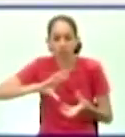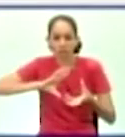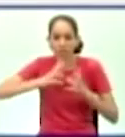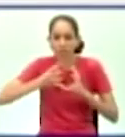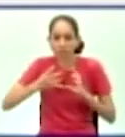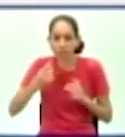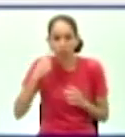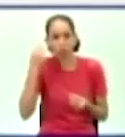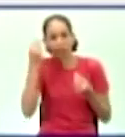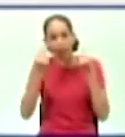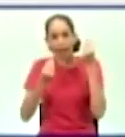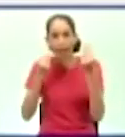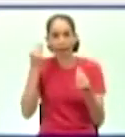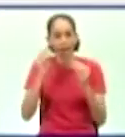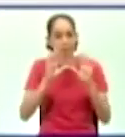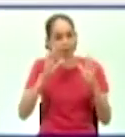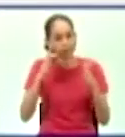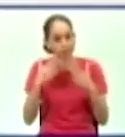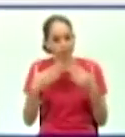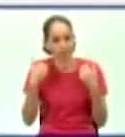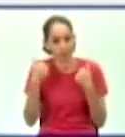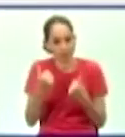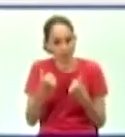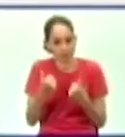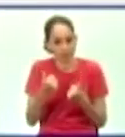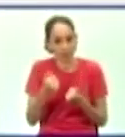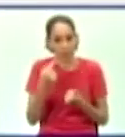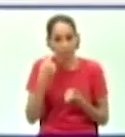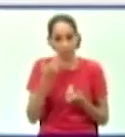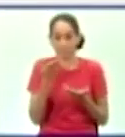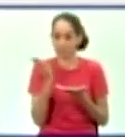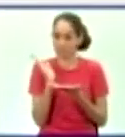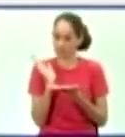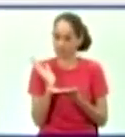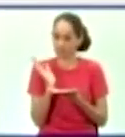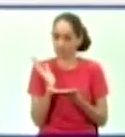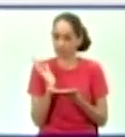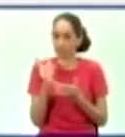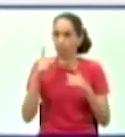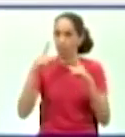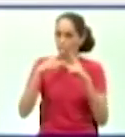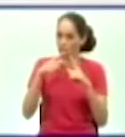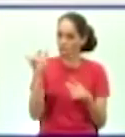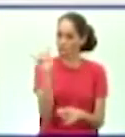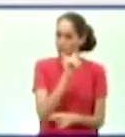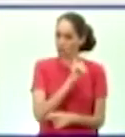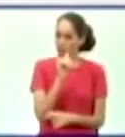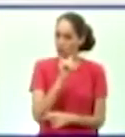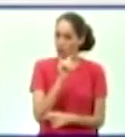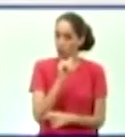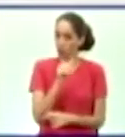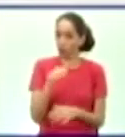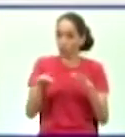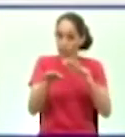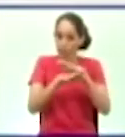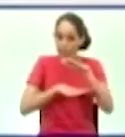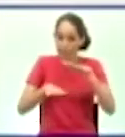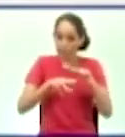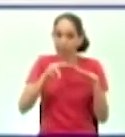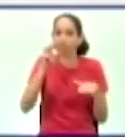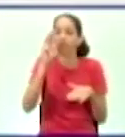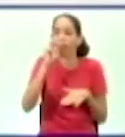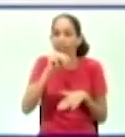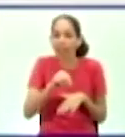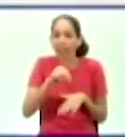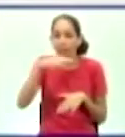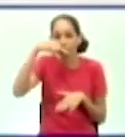análisis de la figura. En este caso también se nos forma un triángulo isósceles, pero la base es MQ y puedo hallar entonces